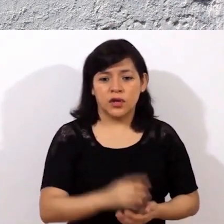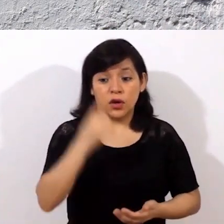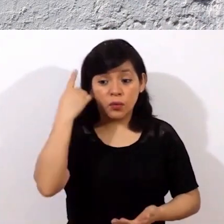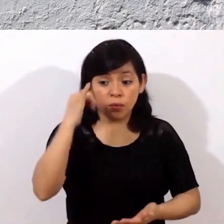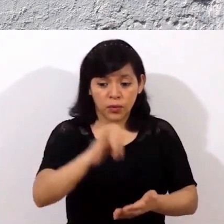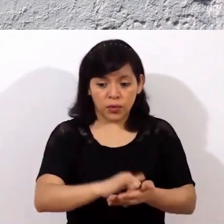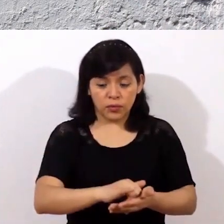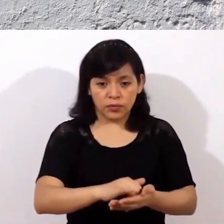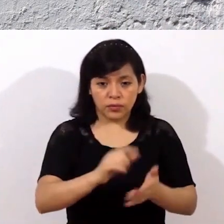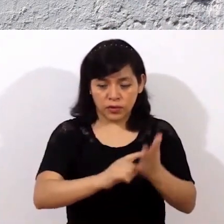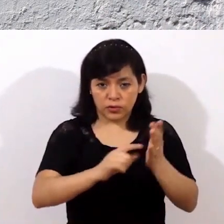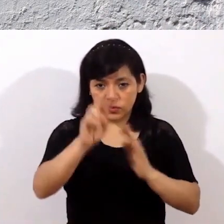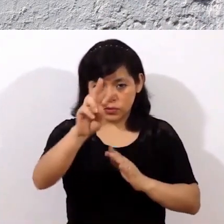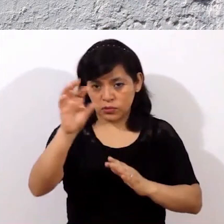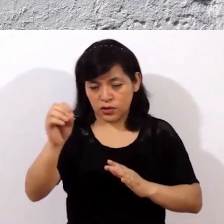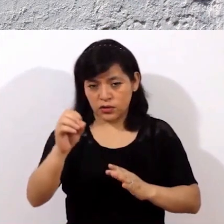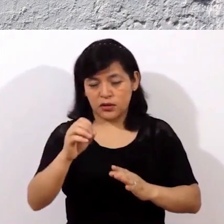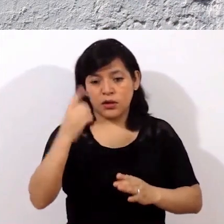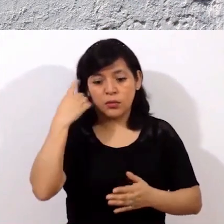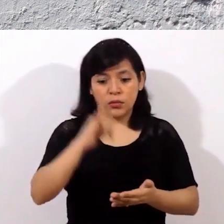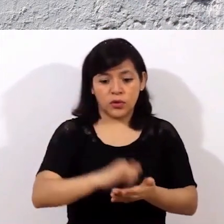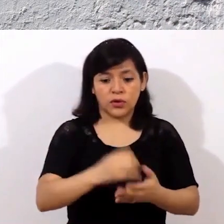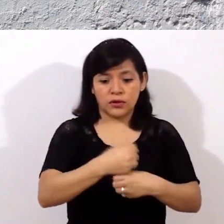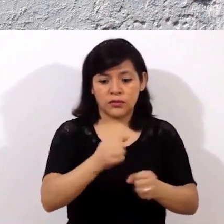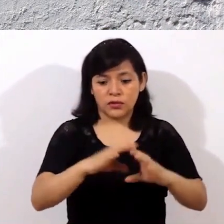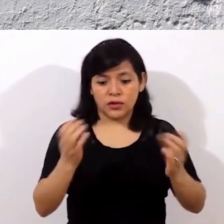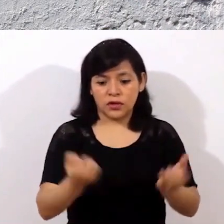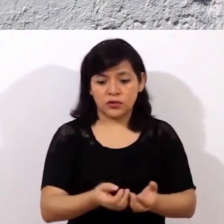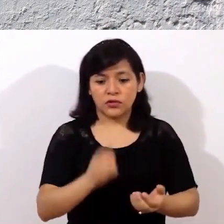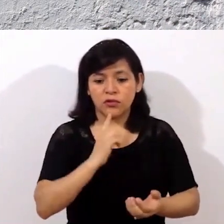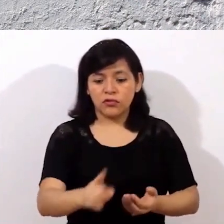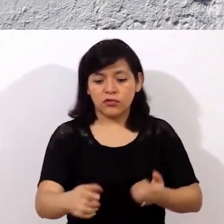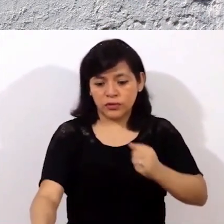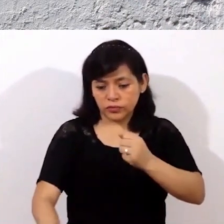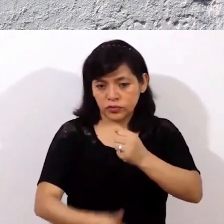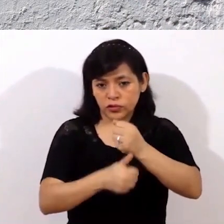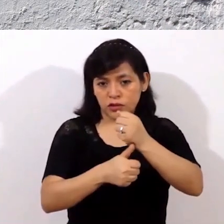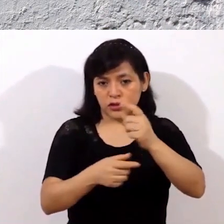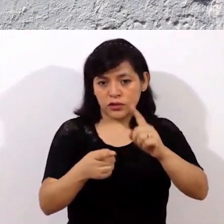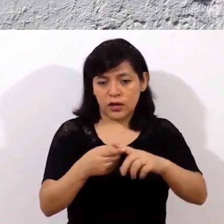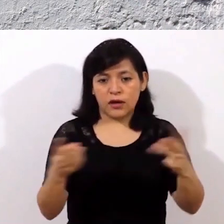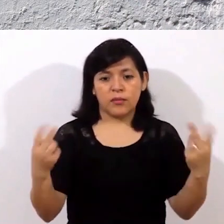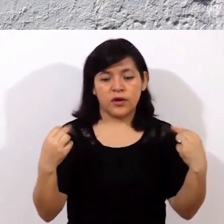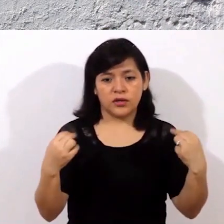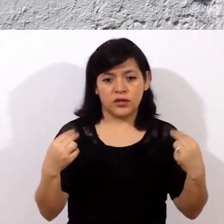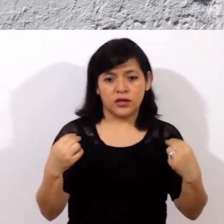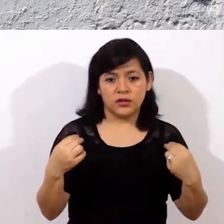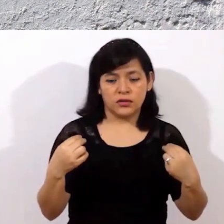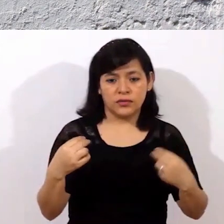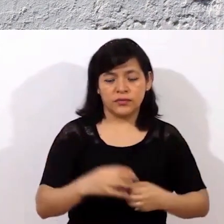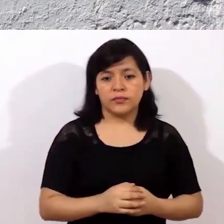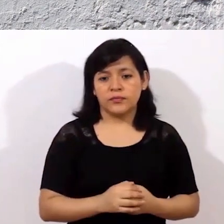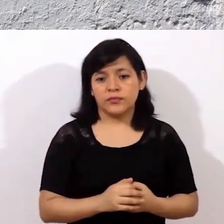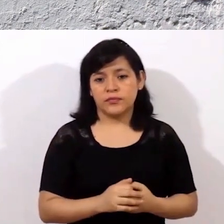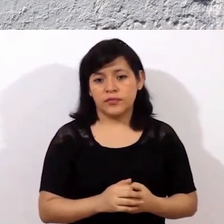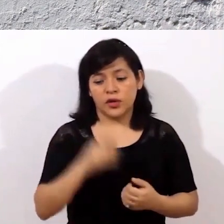creación, desde el 20, fue sujetada a vanidad, no por su propia voluntad, sino por causa del que la sujetó en